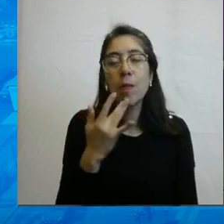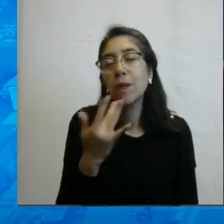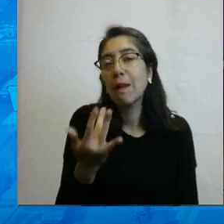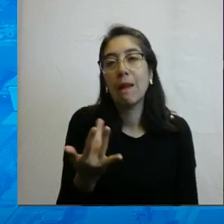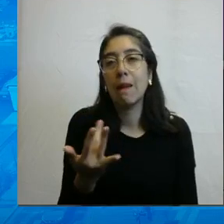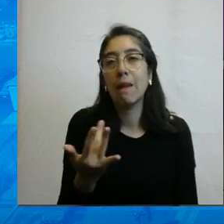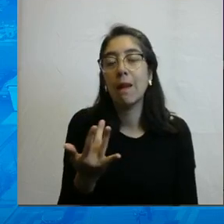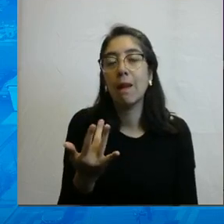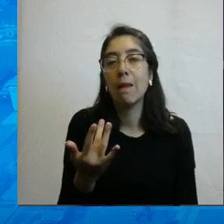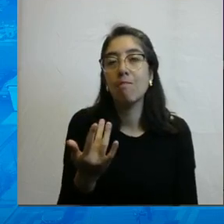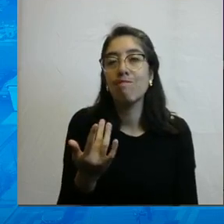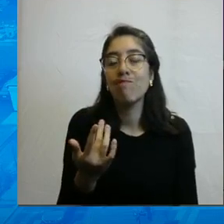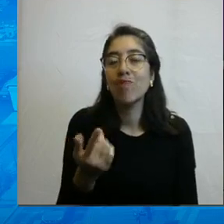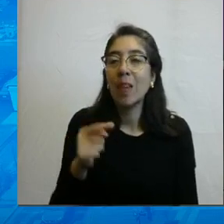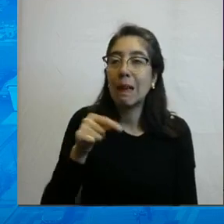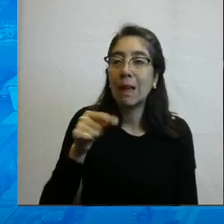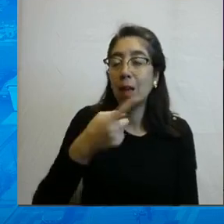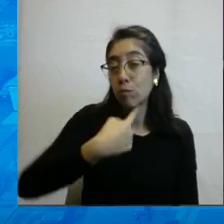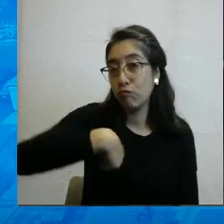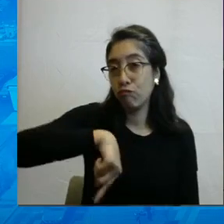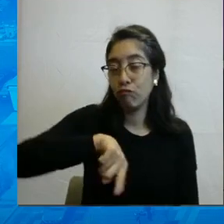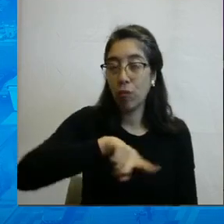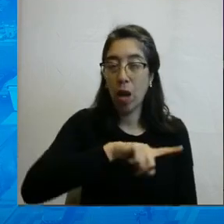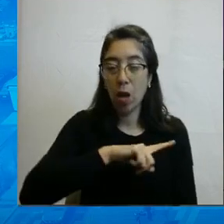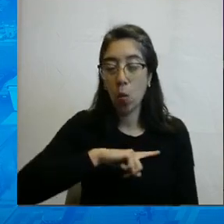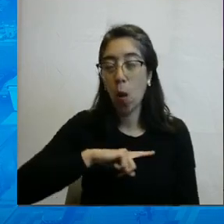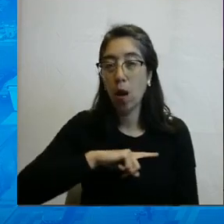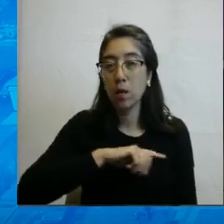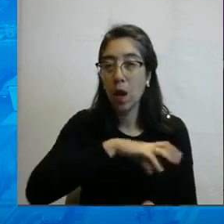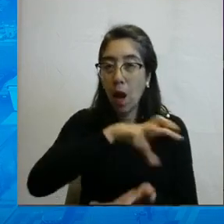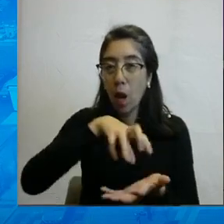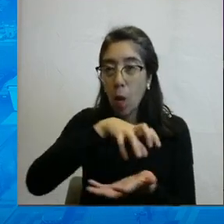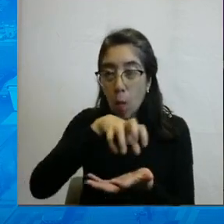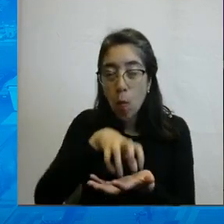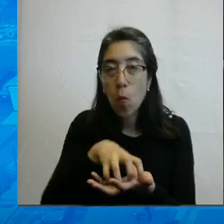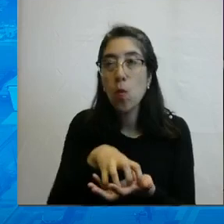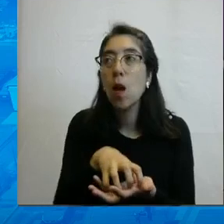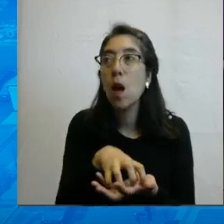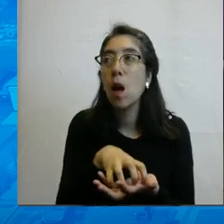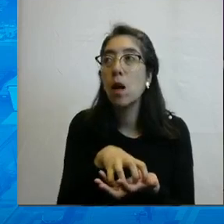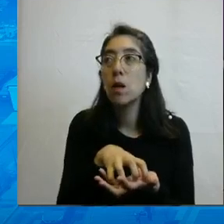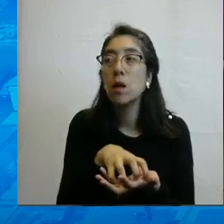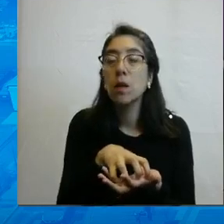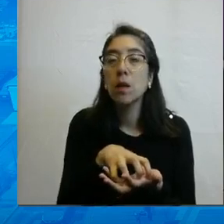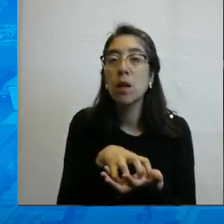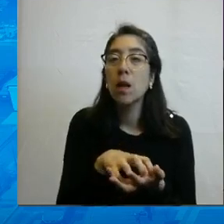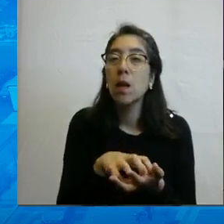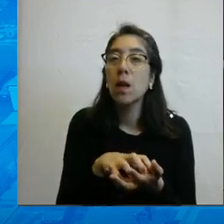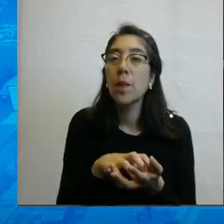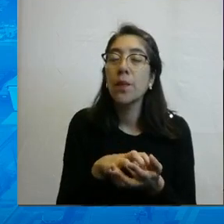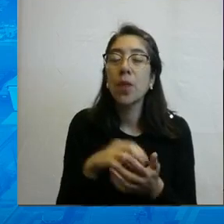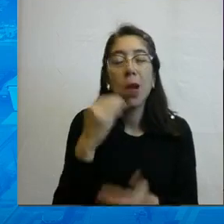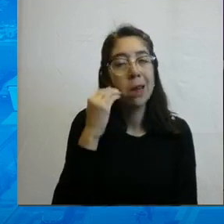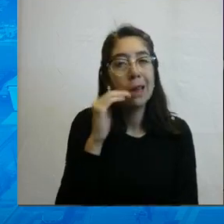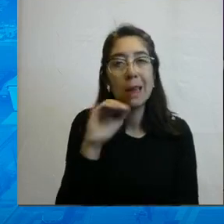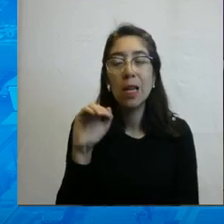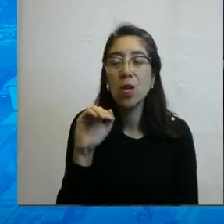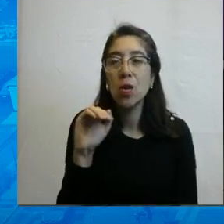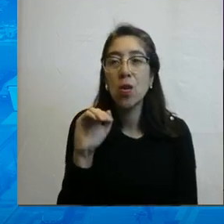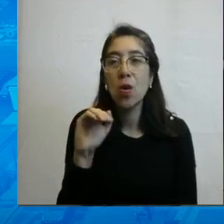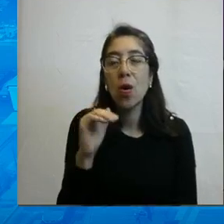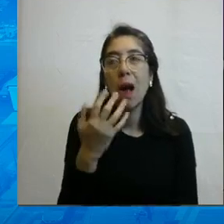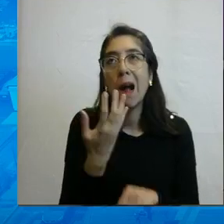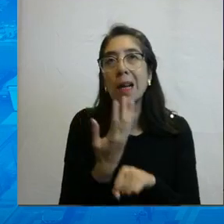propósito incluso de lo que decía el concejal Alarcón, a propósito de los niños vulnerados y en riesgo